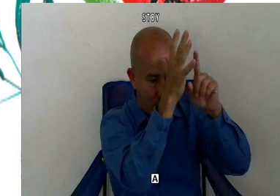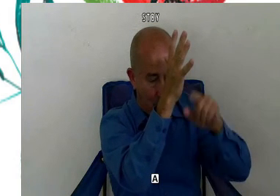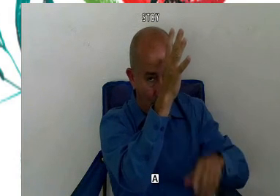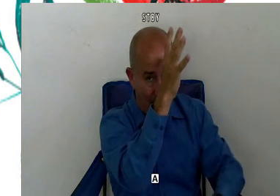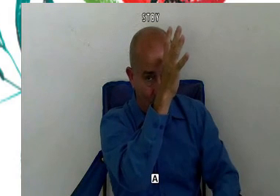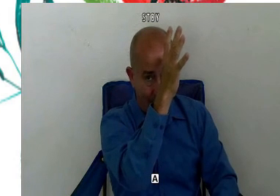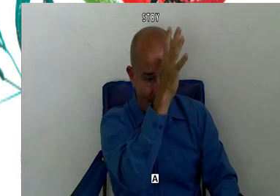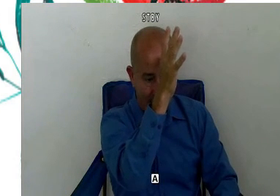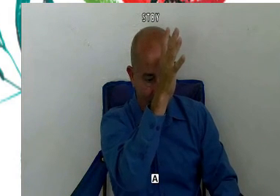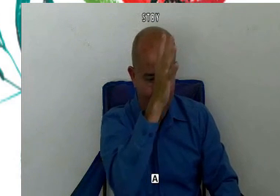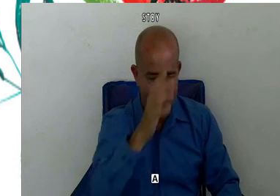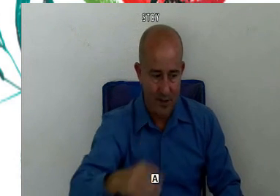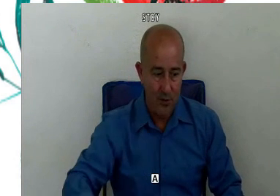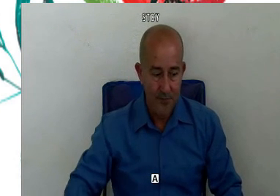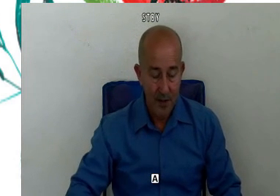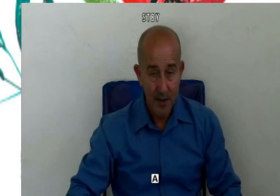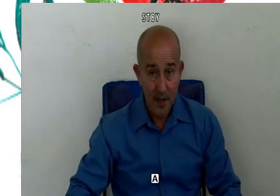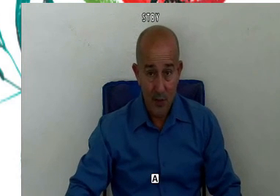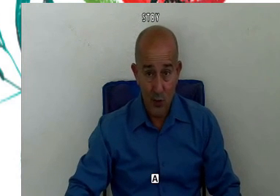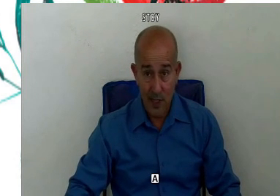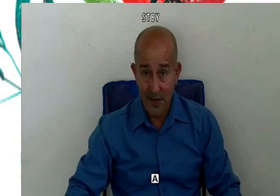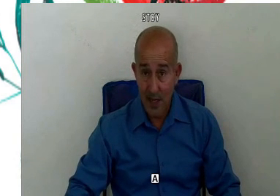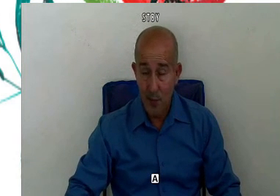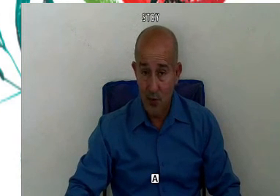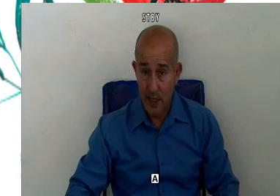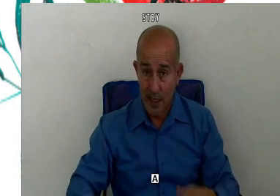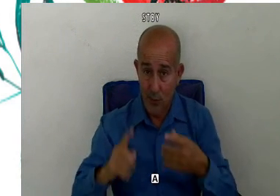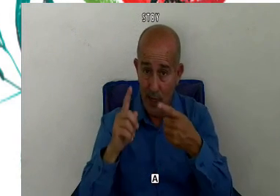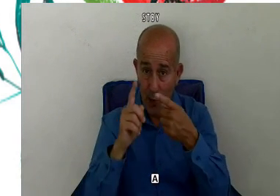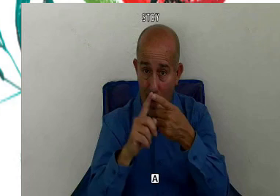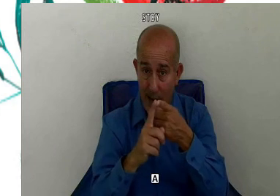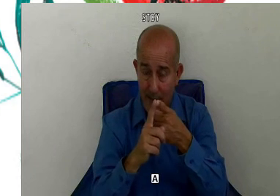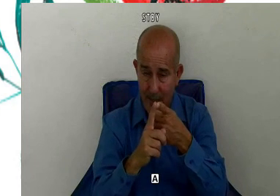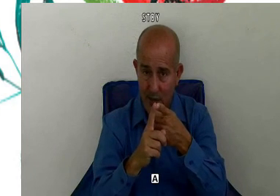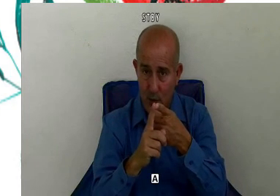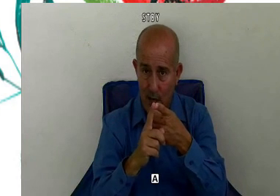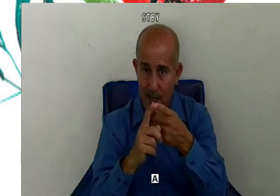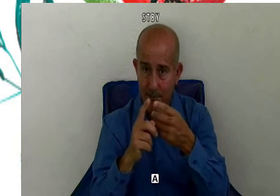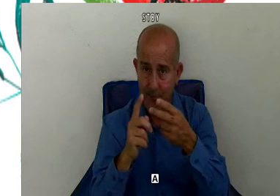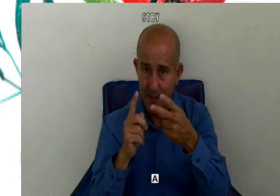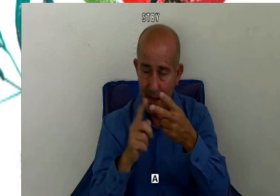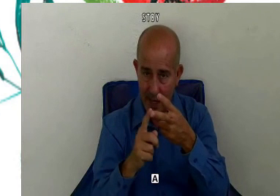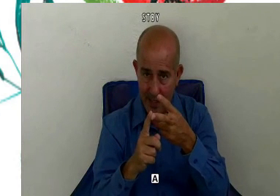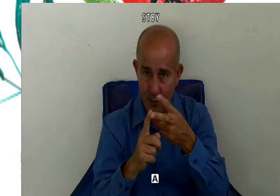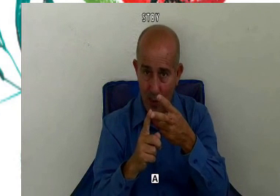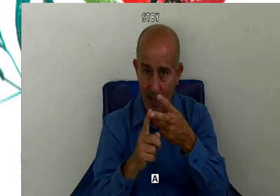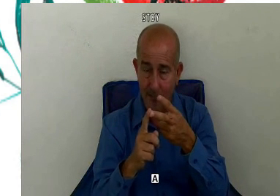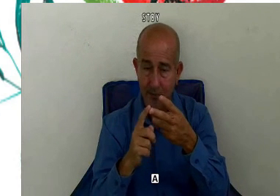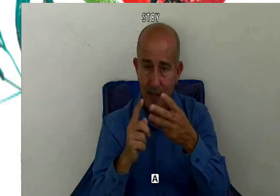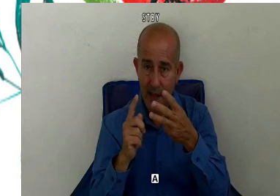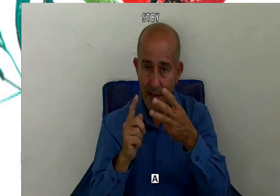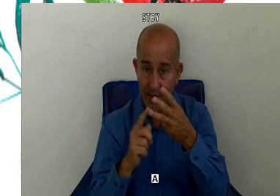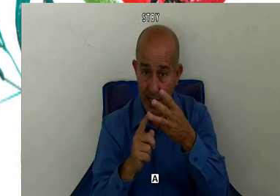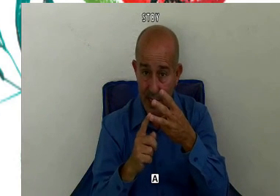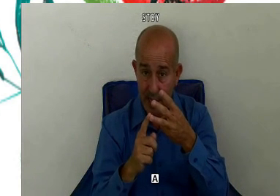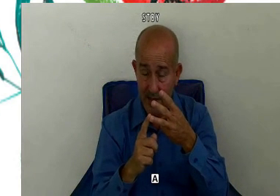mano está ocupando ese espacio. Eso ya dijimos que es un lenguaje visual, gestual,